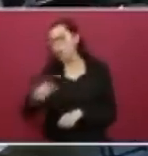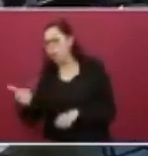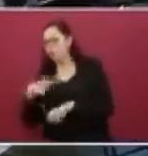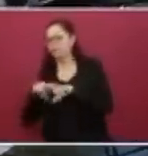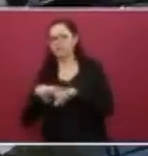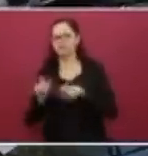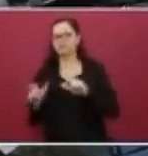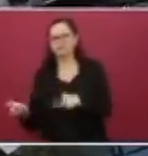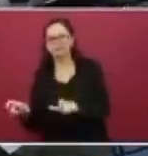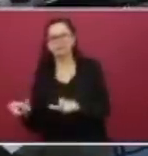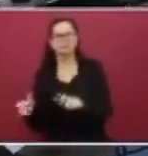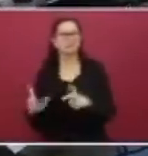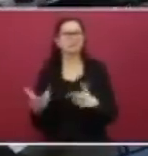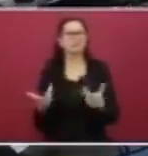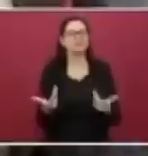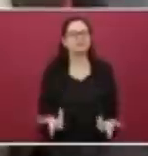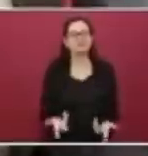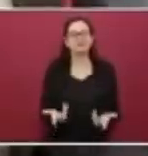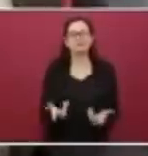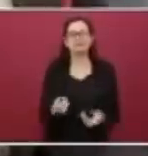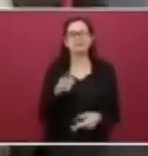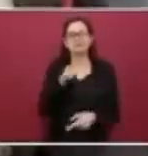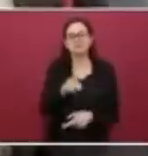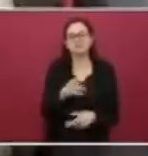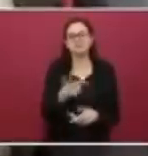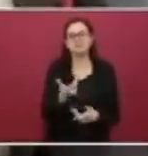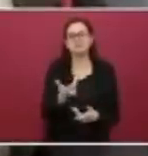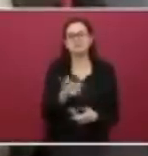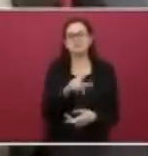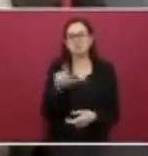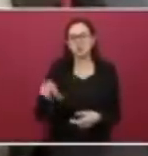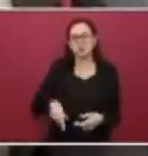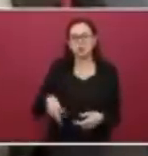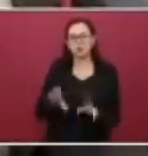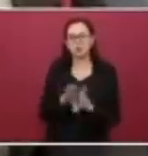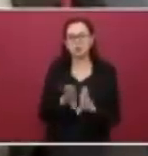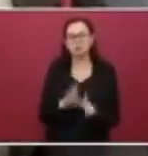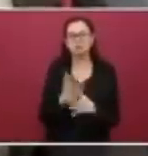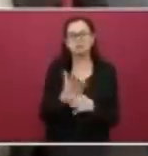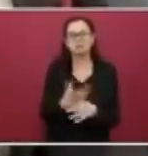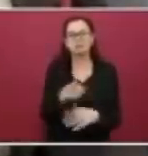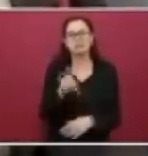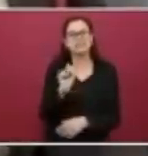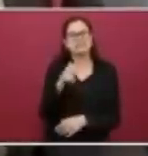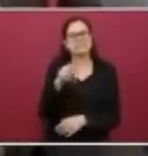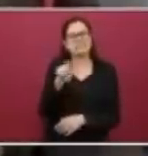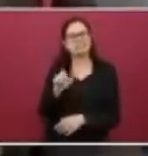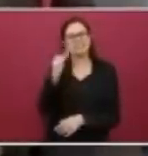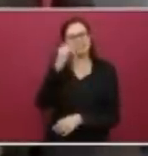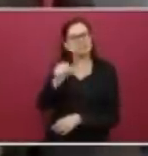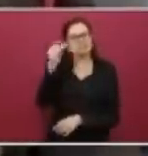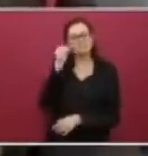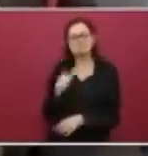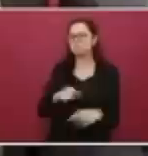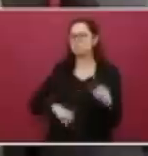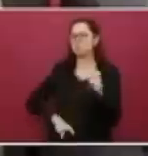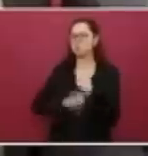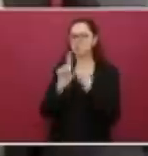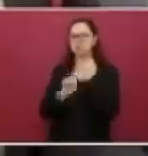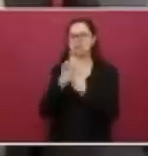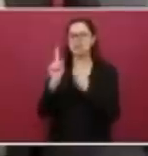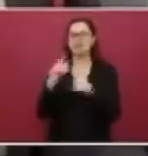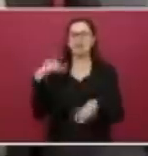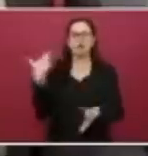férrea como está leyendo el gobierno federal pareciera que la gente siempre se convierte en un problema para los gobiernos y